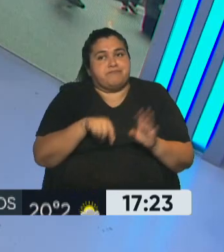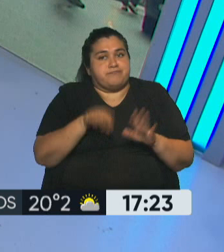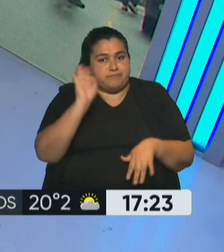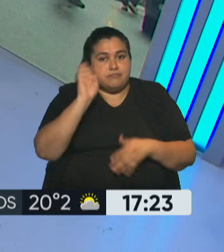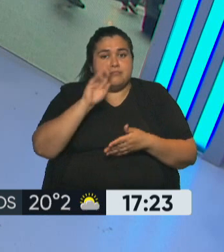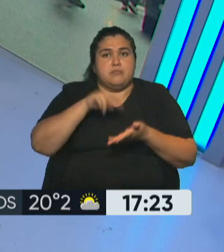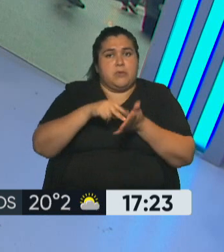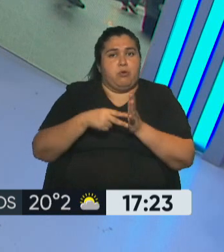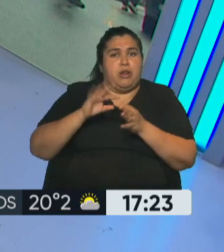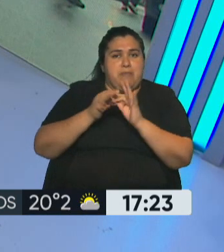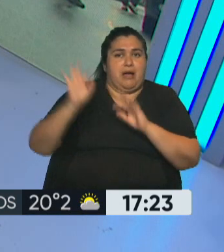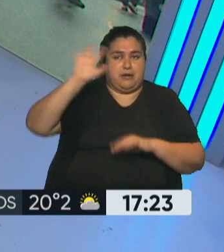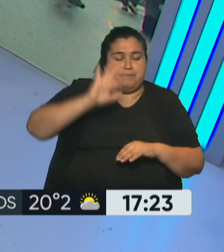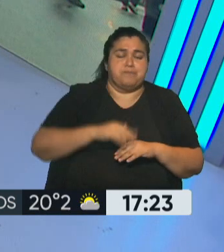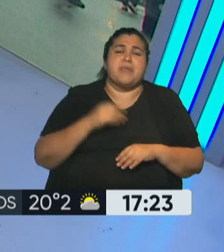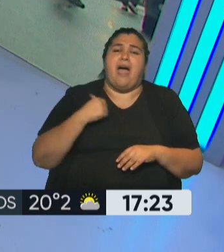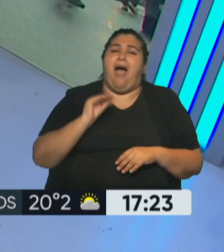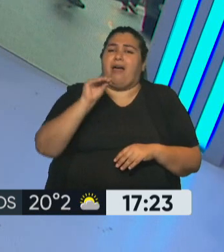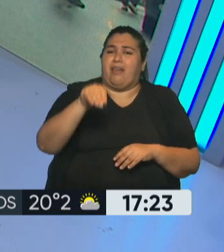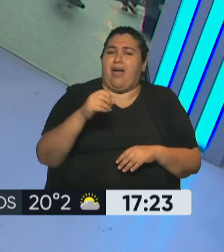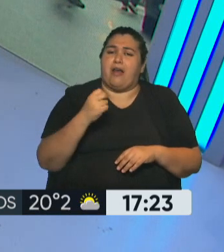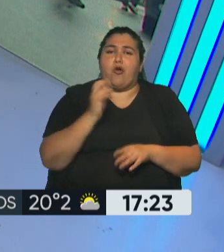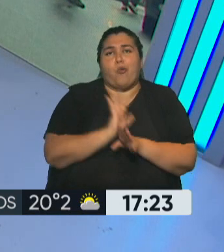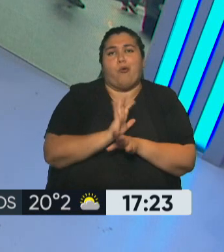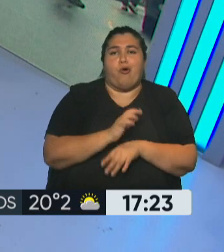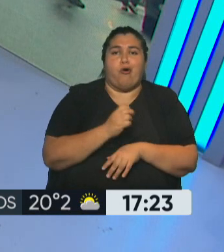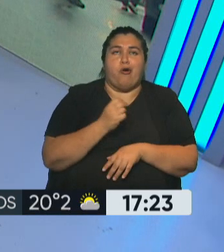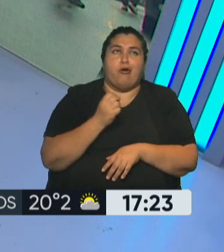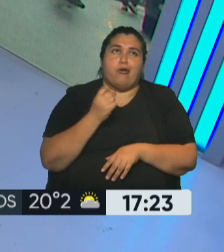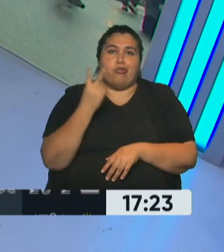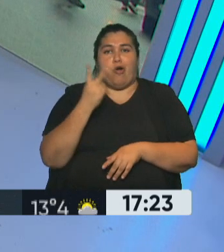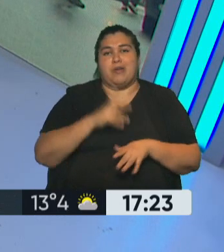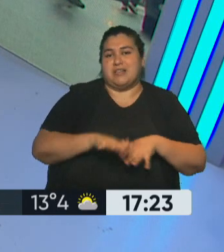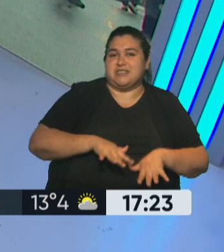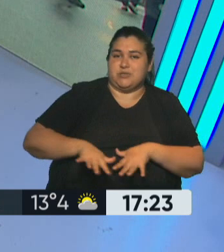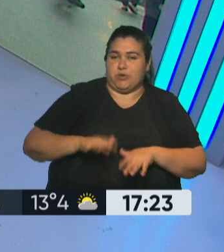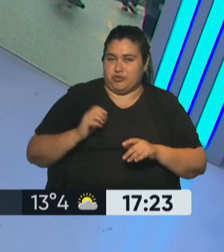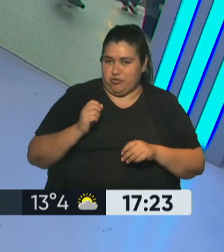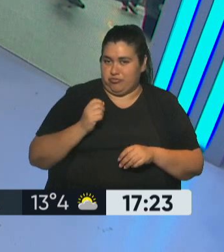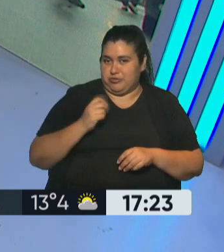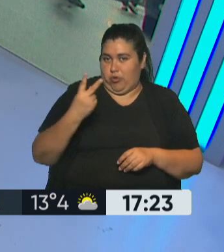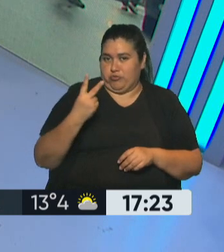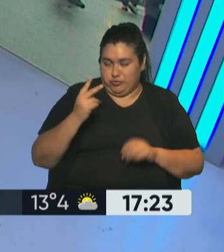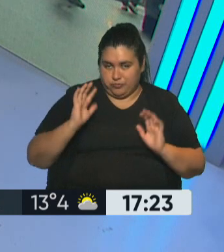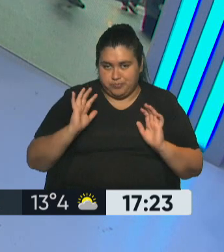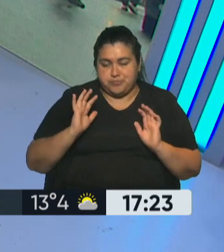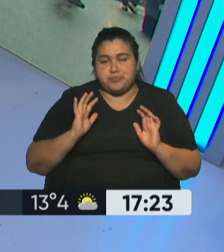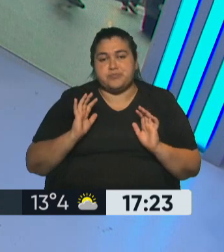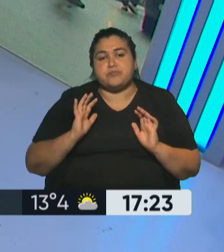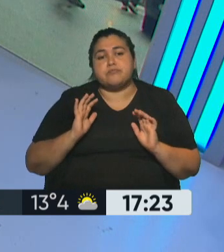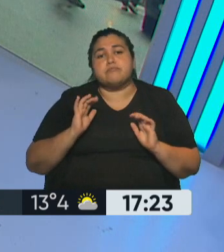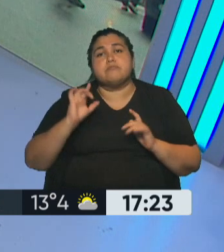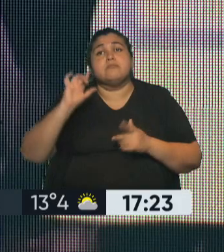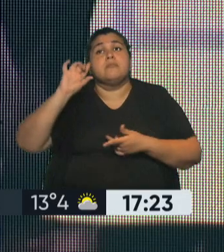países europeos. Sí, agregar solo lo que se suele denominar doble vara, ¿no? Con respecto a lo que decía Sale. Y de hecho me acordaba el caso, saliendo de la Unión Europea, del